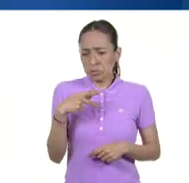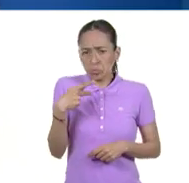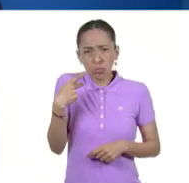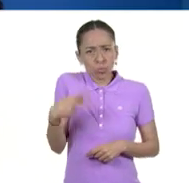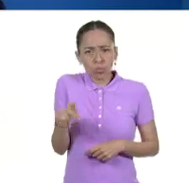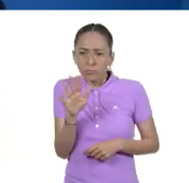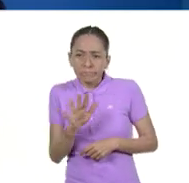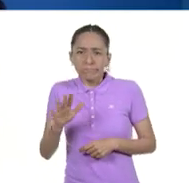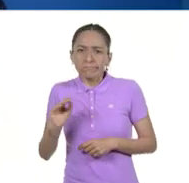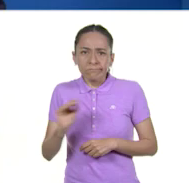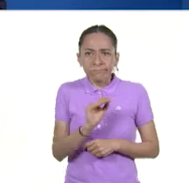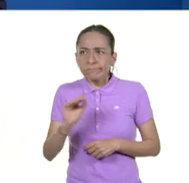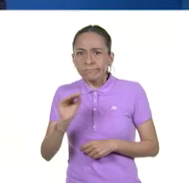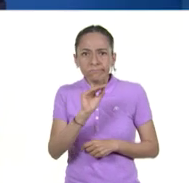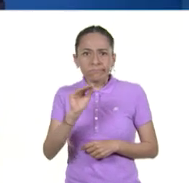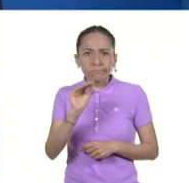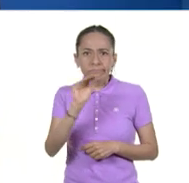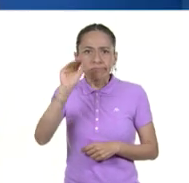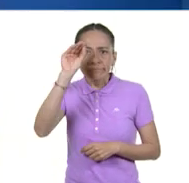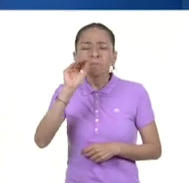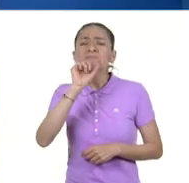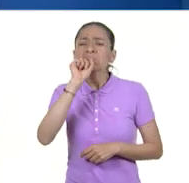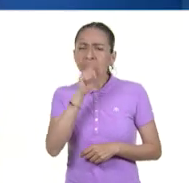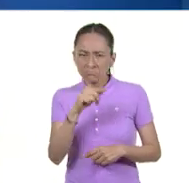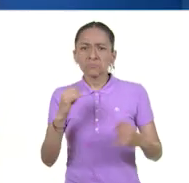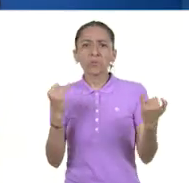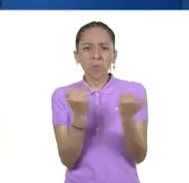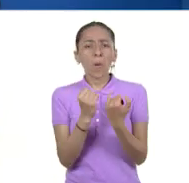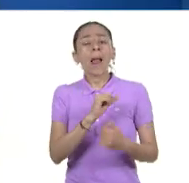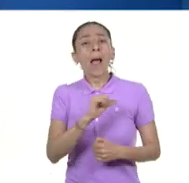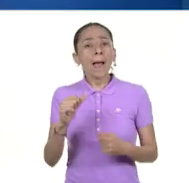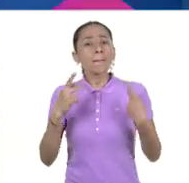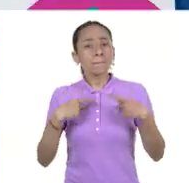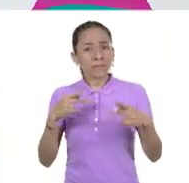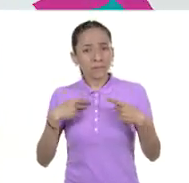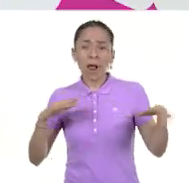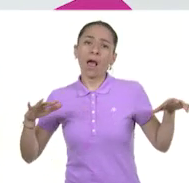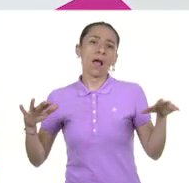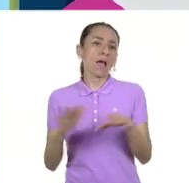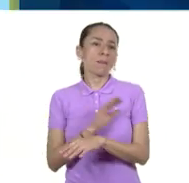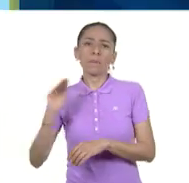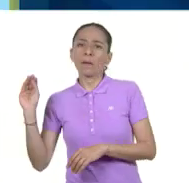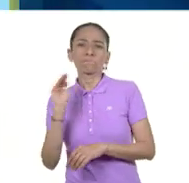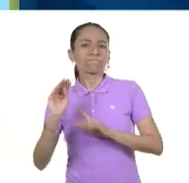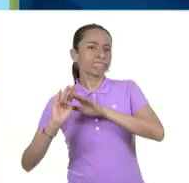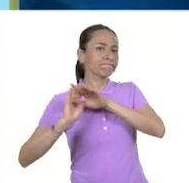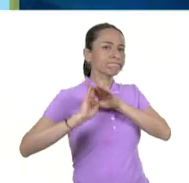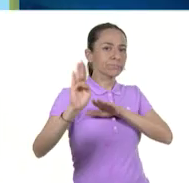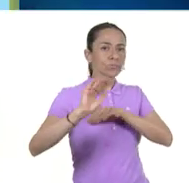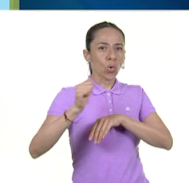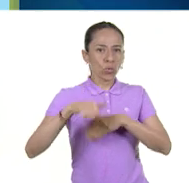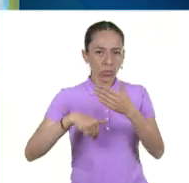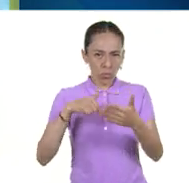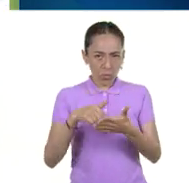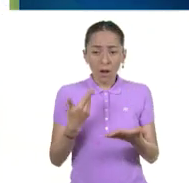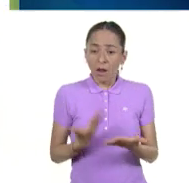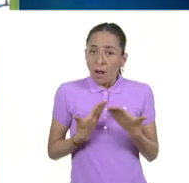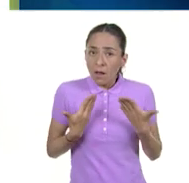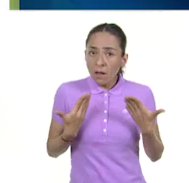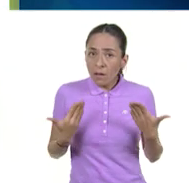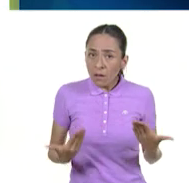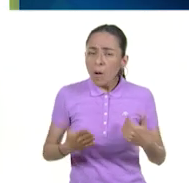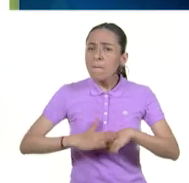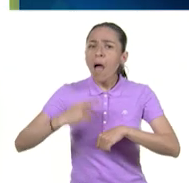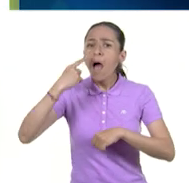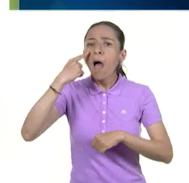ese continente como de gente que se traslada a otras regiones del mundo. En la actualidad, el mayor flujo